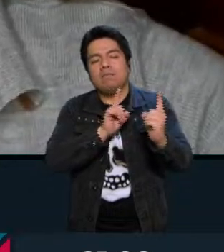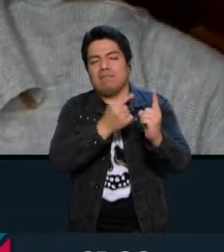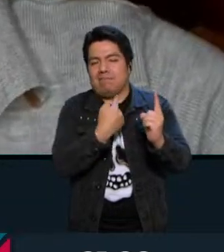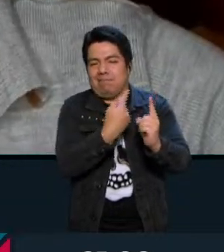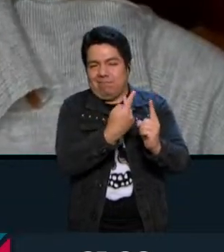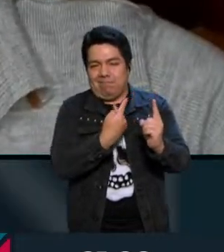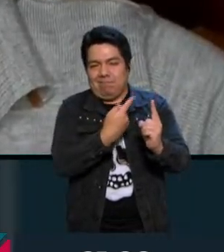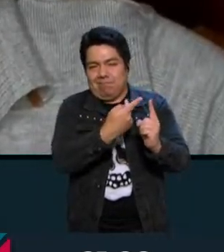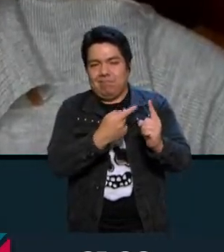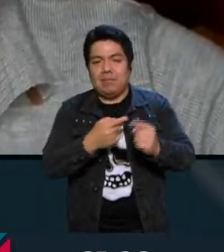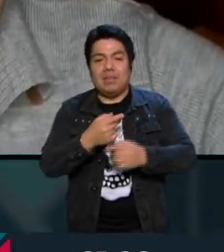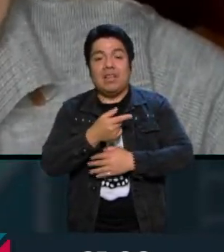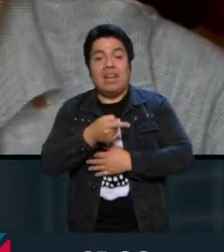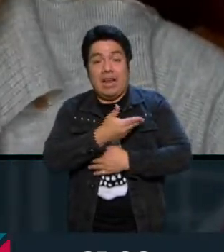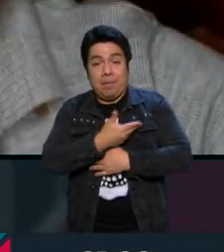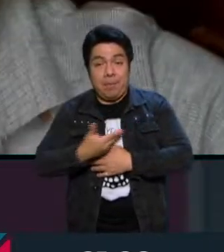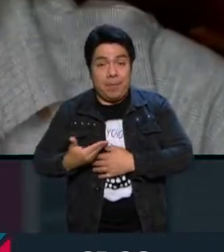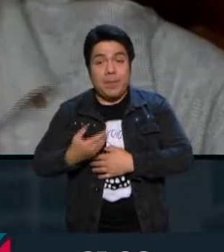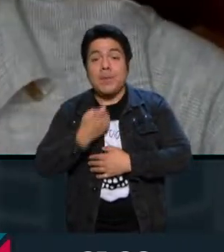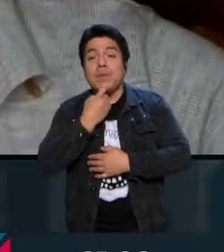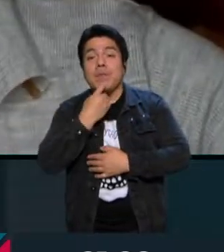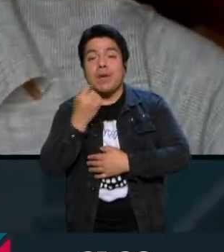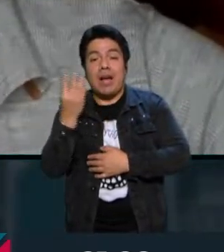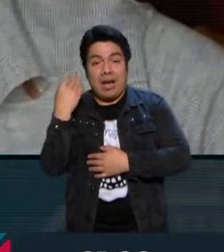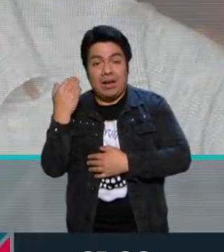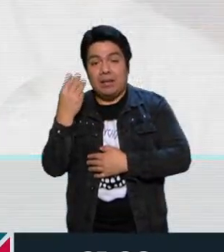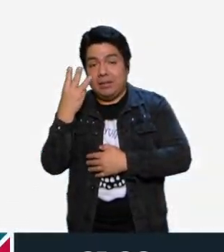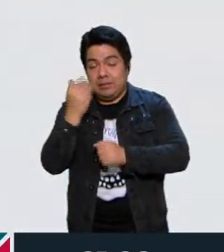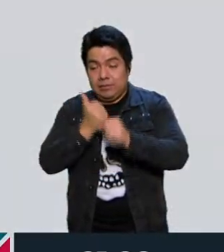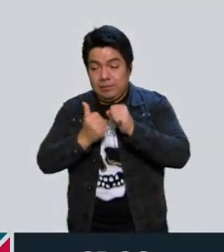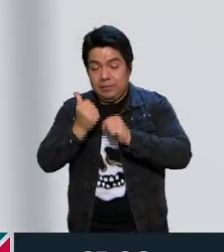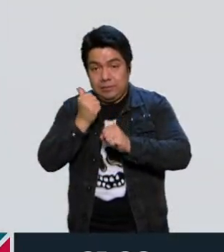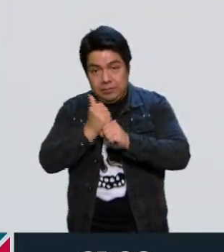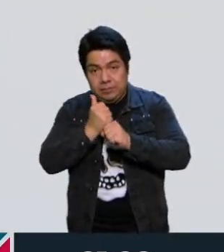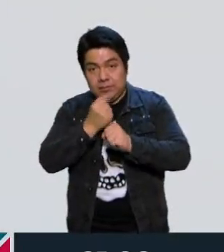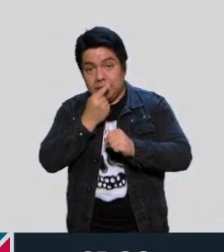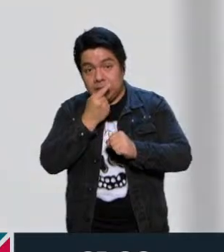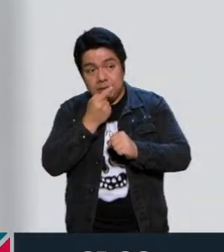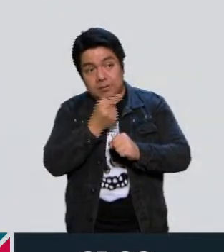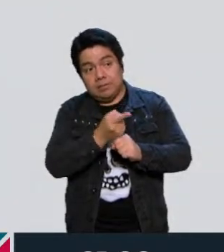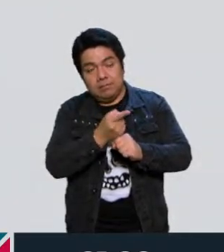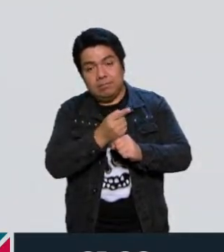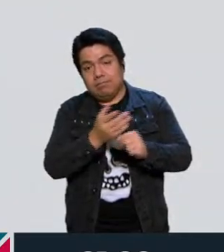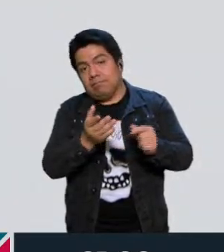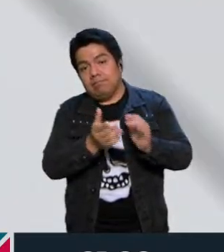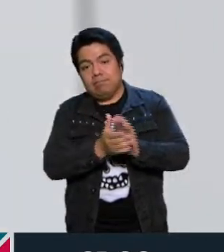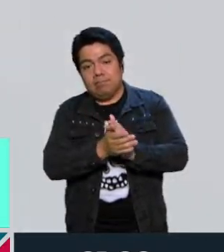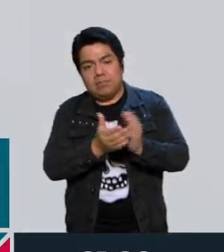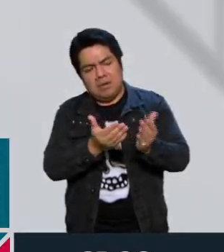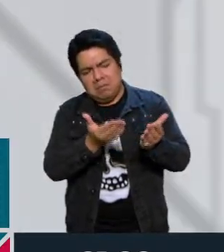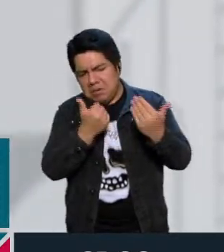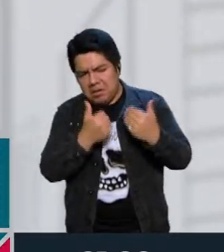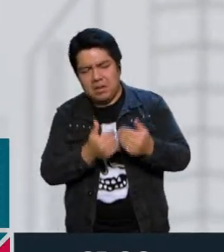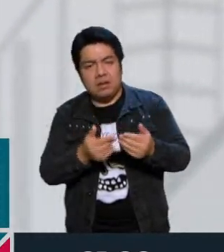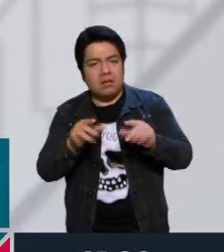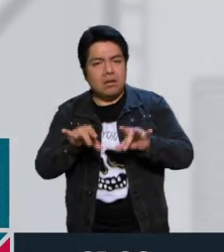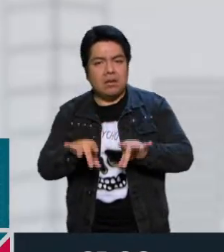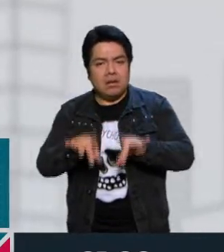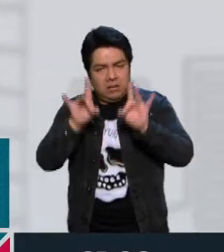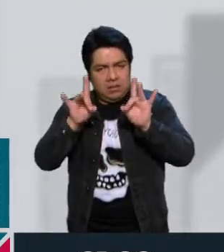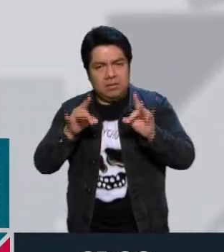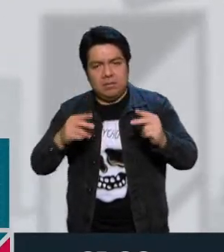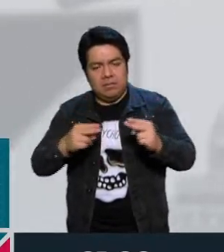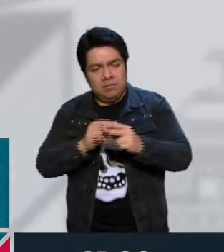López Obrador le dio a Ken Salazar desde hace 3 años que llegó a México, pues literalmente entrada directa al Palacio